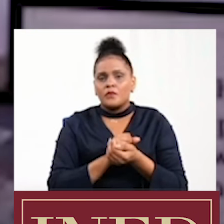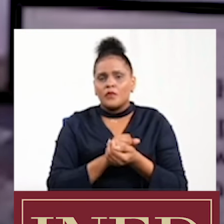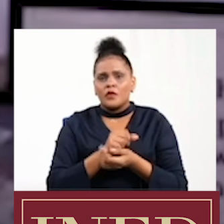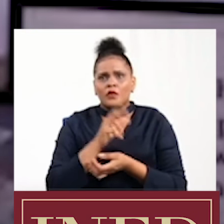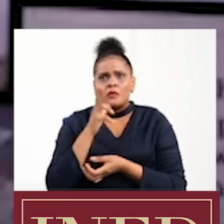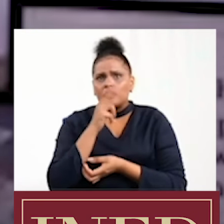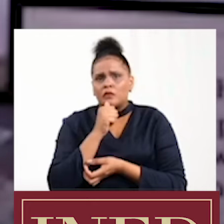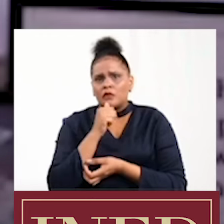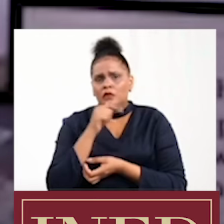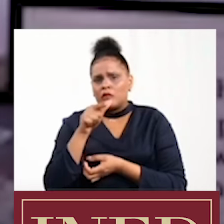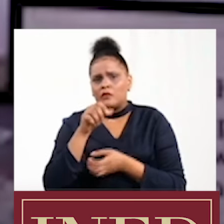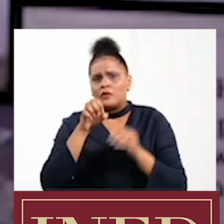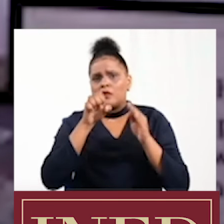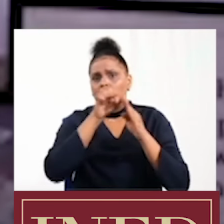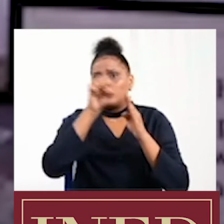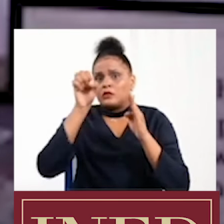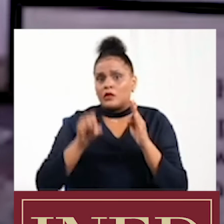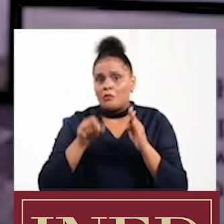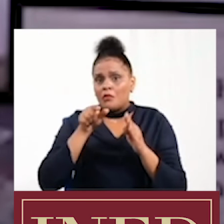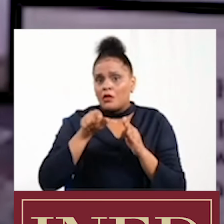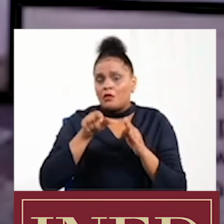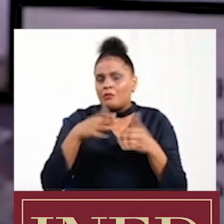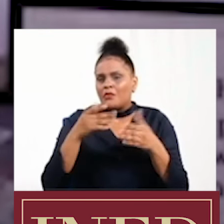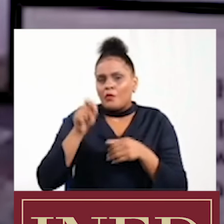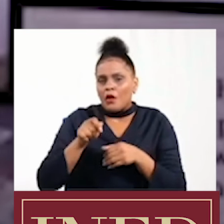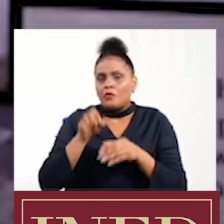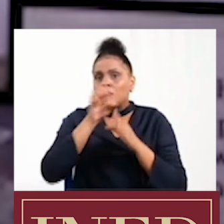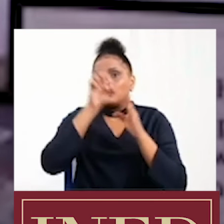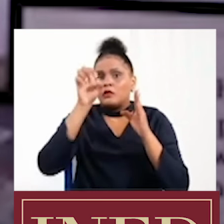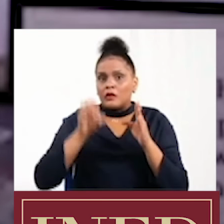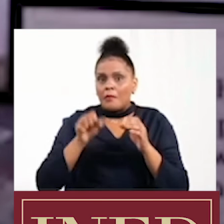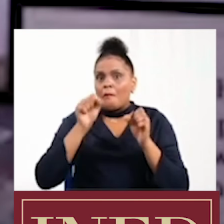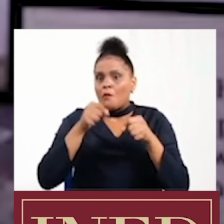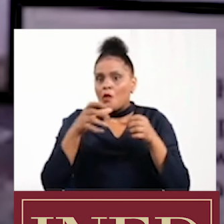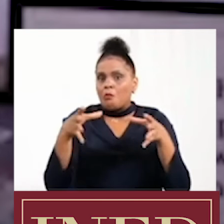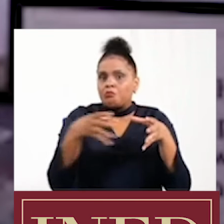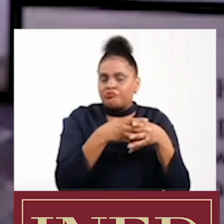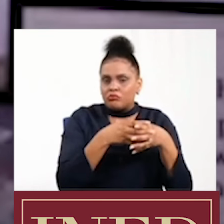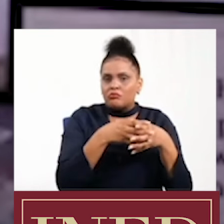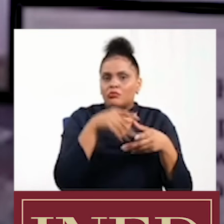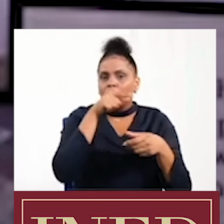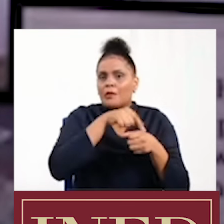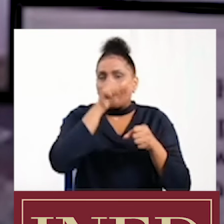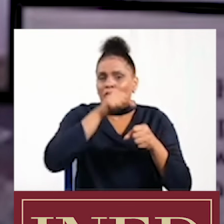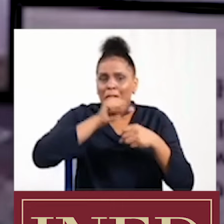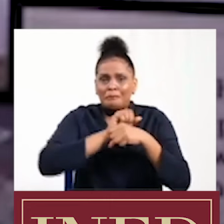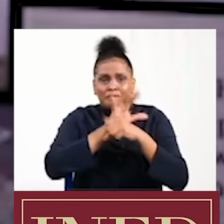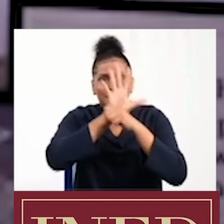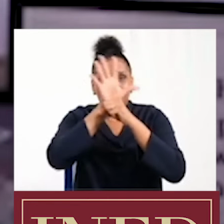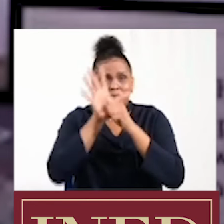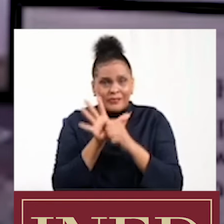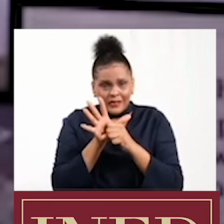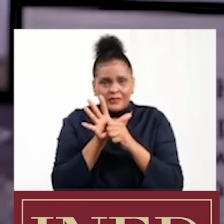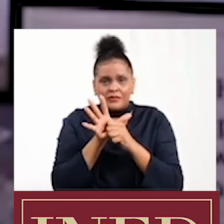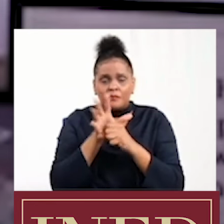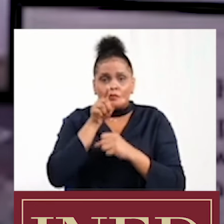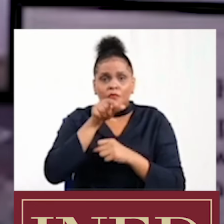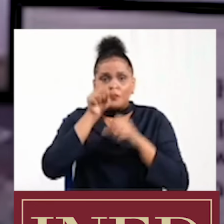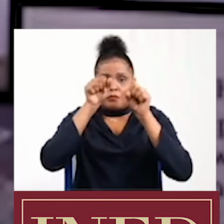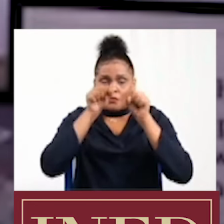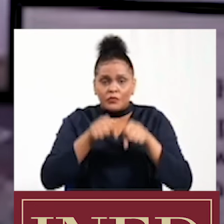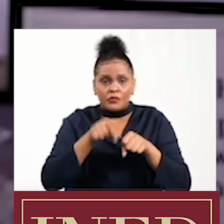eso no es un tema irrelevante al contrario es un tema muy relevante no porque la pandemia pone en cuestión